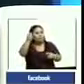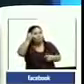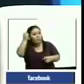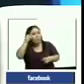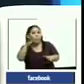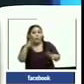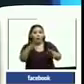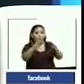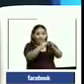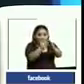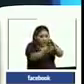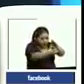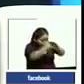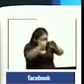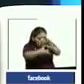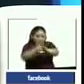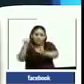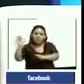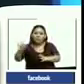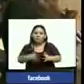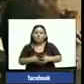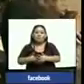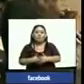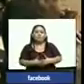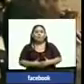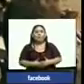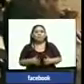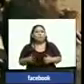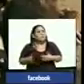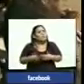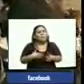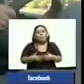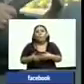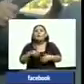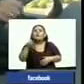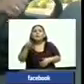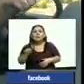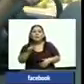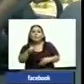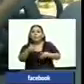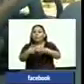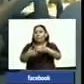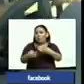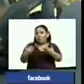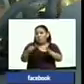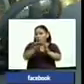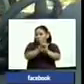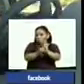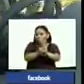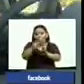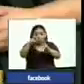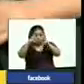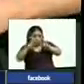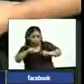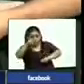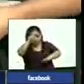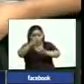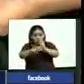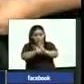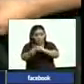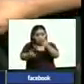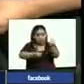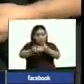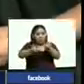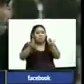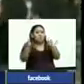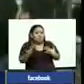redadas de autoridades de inmigración Sin importar el estatus legal curso de manejo prueba de conducción y evidencia de residencia en